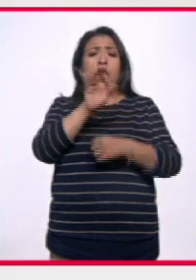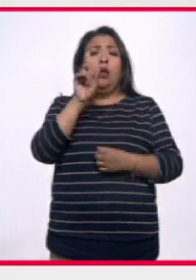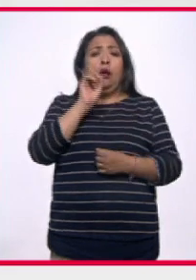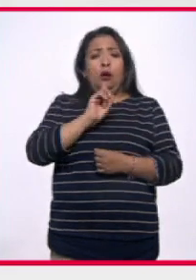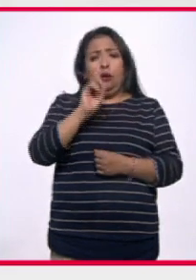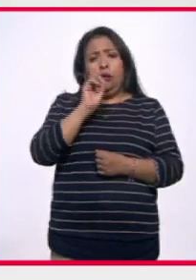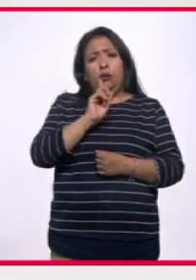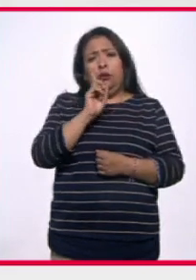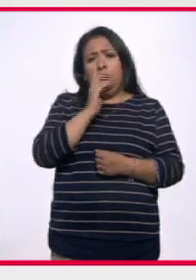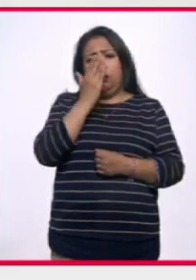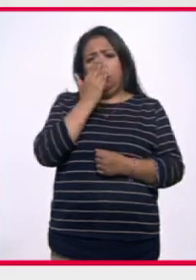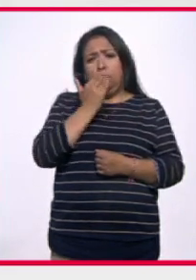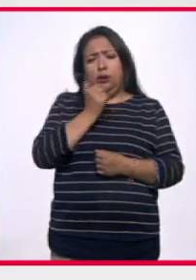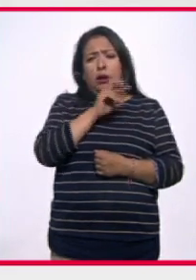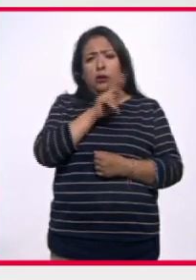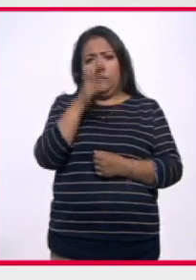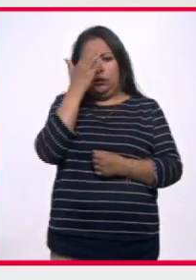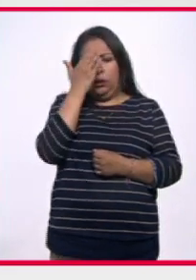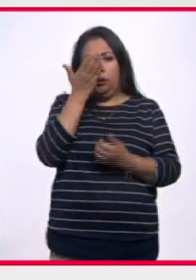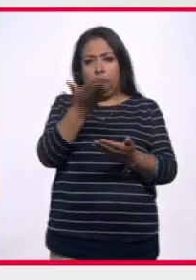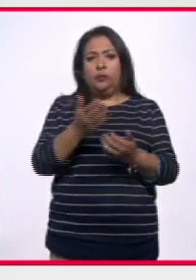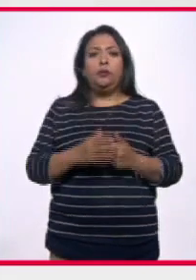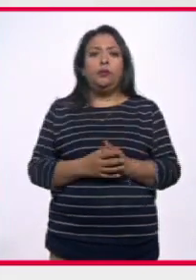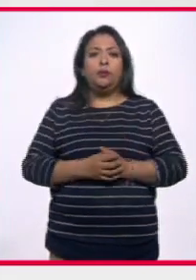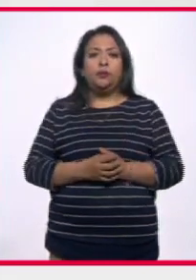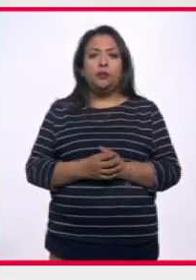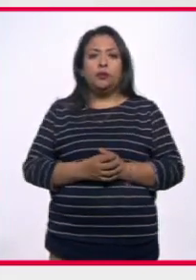carecen de ser reconocidas